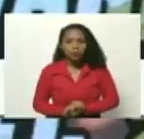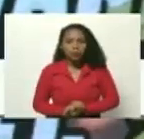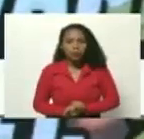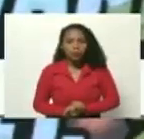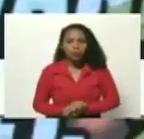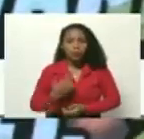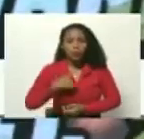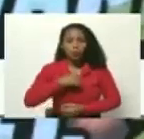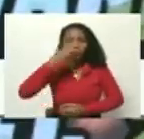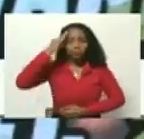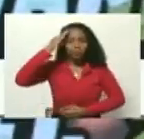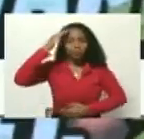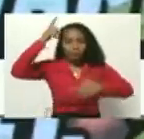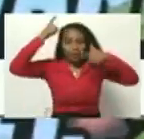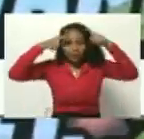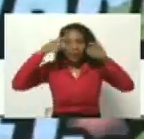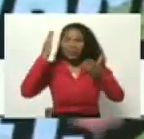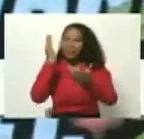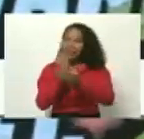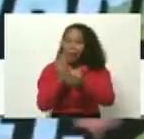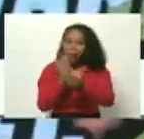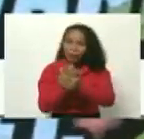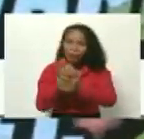Nuestro comandante Chávez nos lo recordaba siempre.